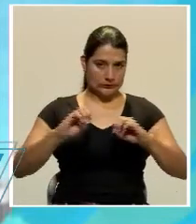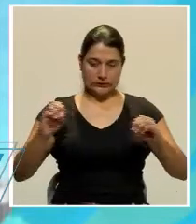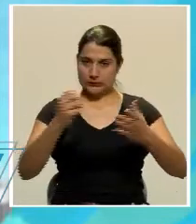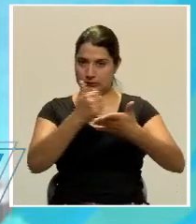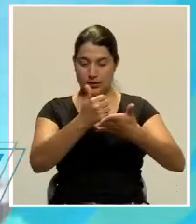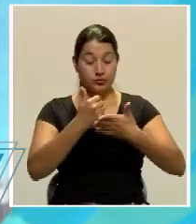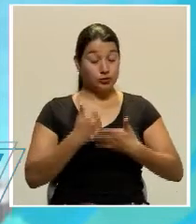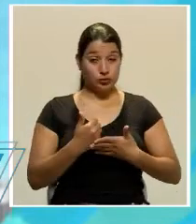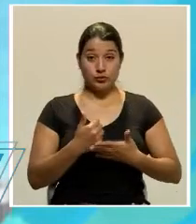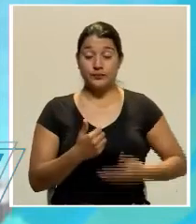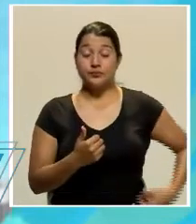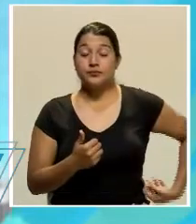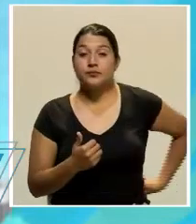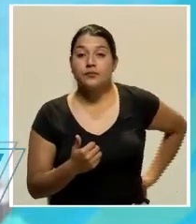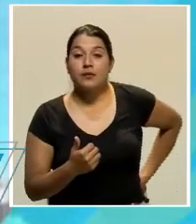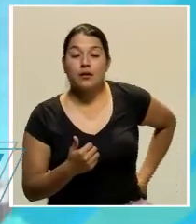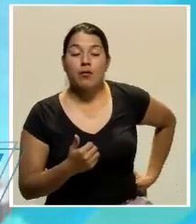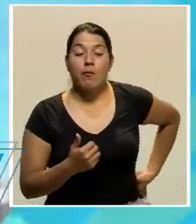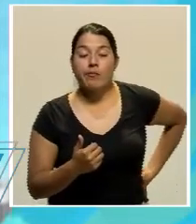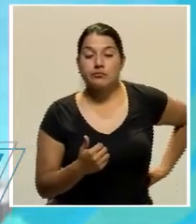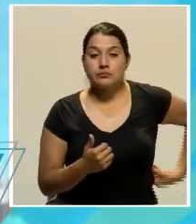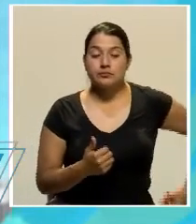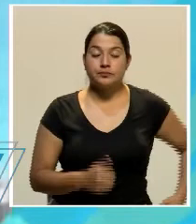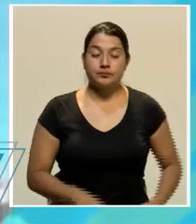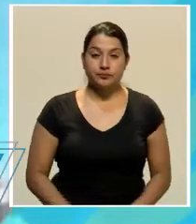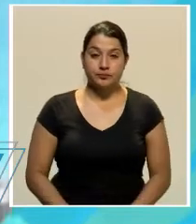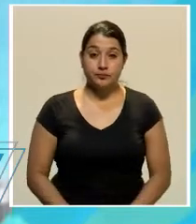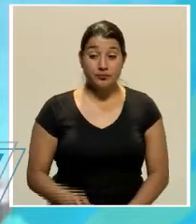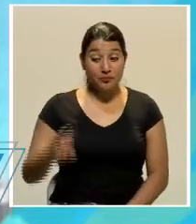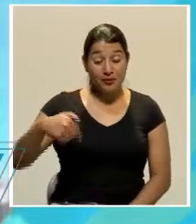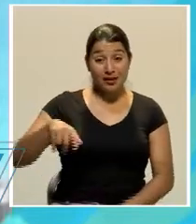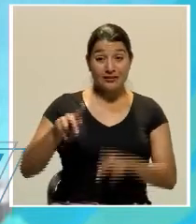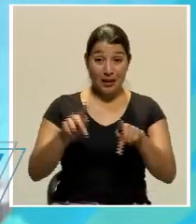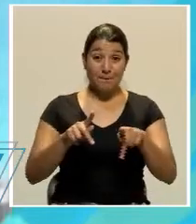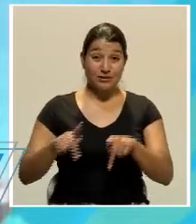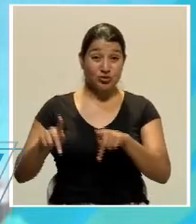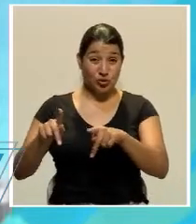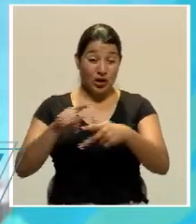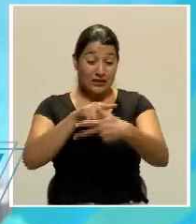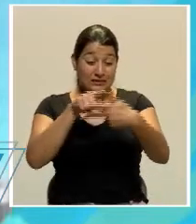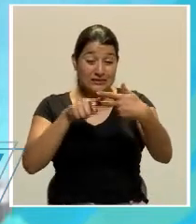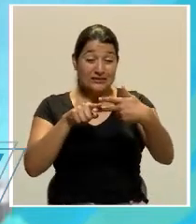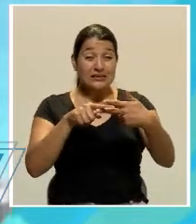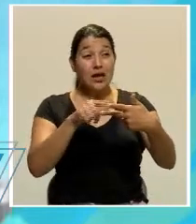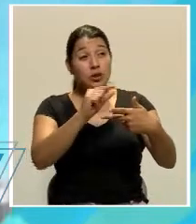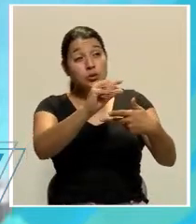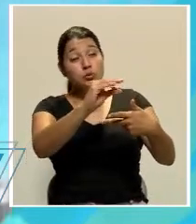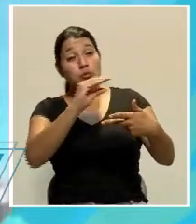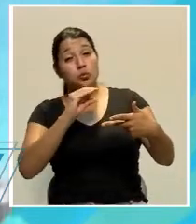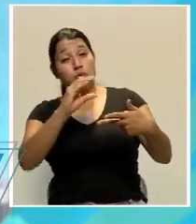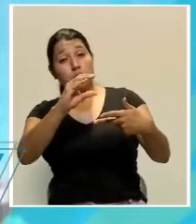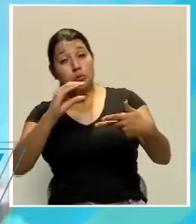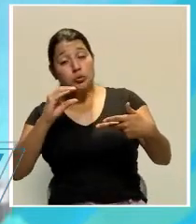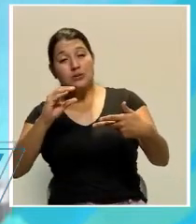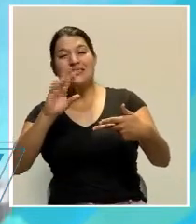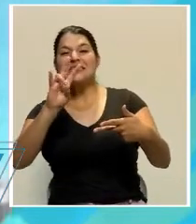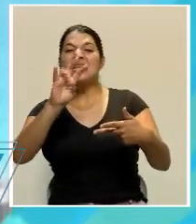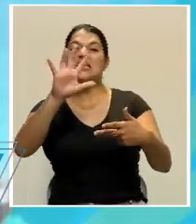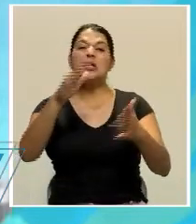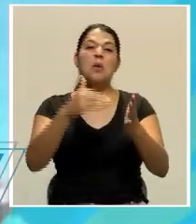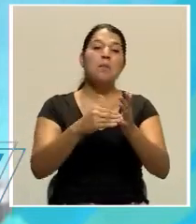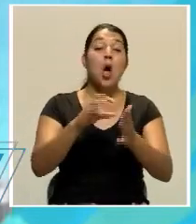segundo trimestre, se quedan sin recursos. Todas esas personas que estaban recibiendo al menos 75.000 colones